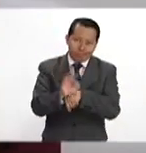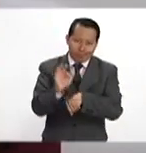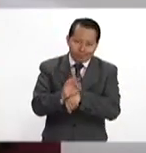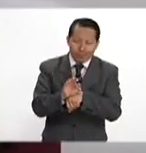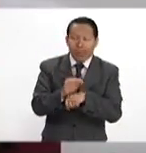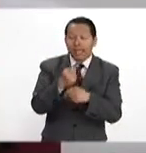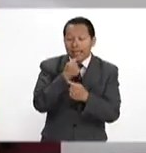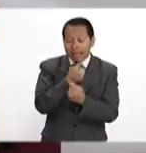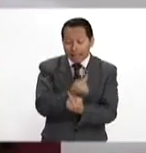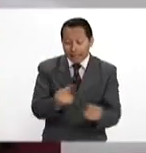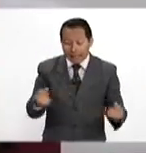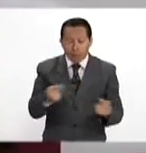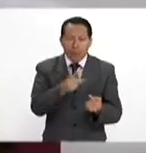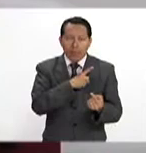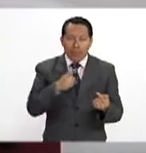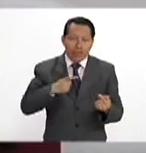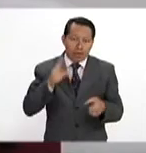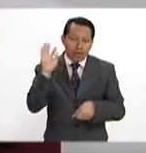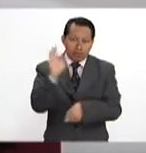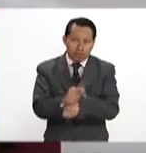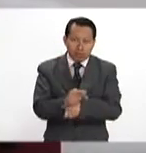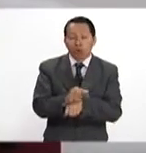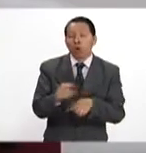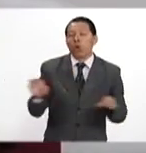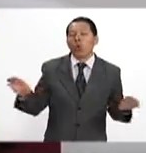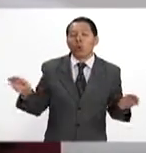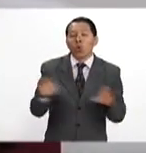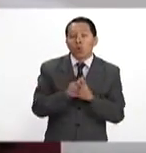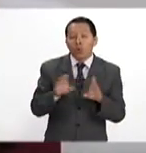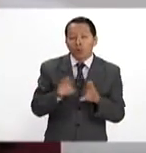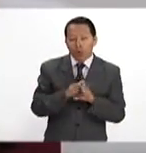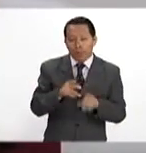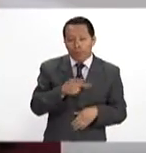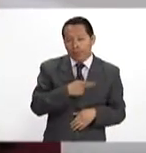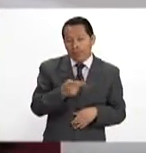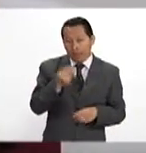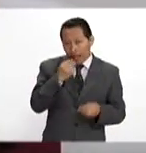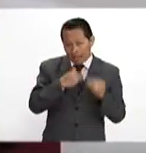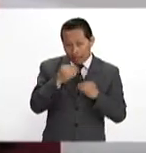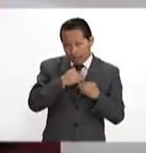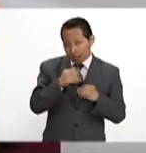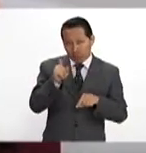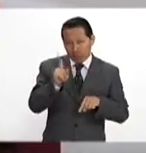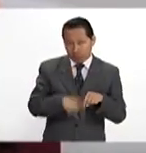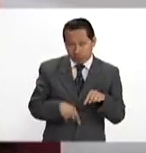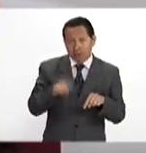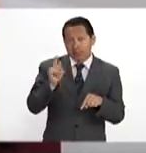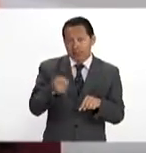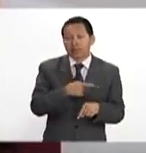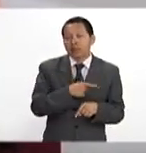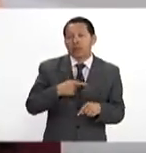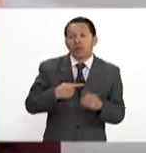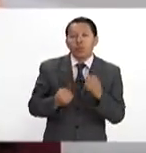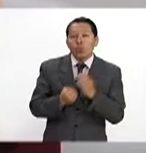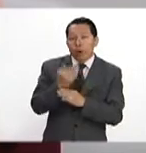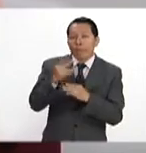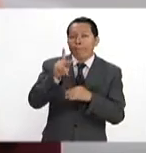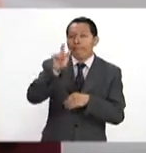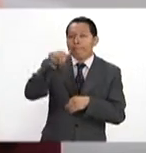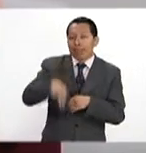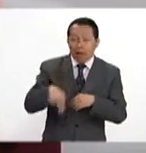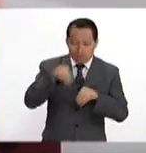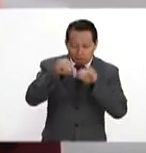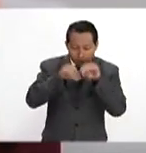de los niños está en que nosotros logremos erradicar la pobreza alimentaria. Se trata de planear nuevas estrategias,